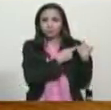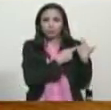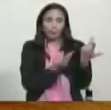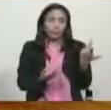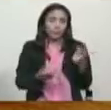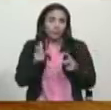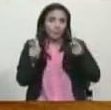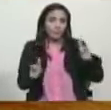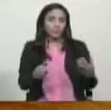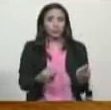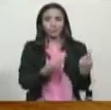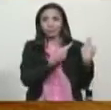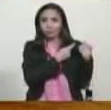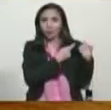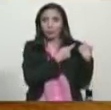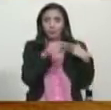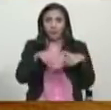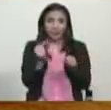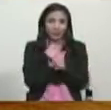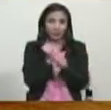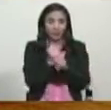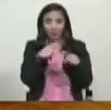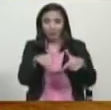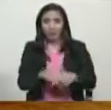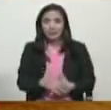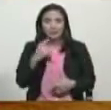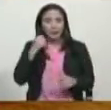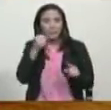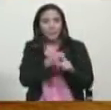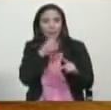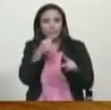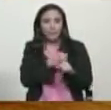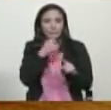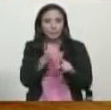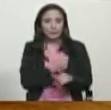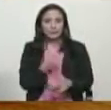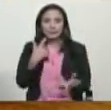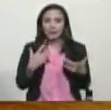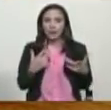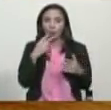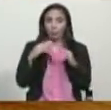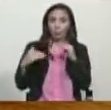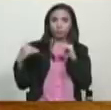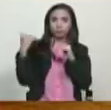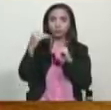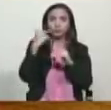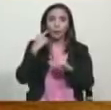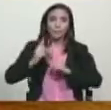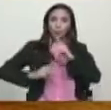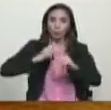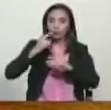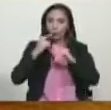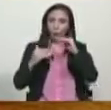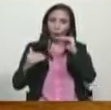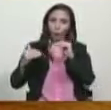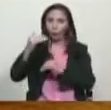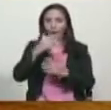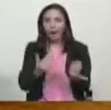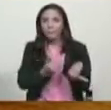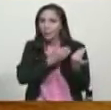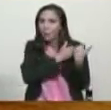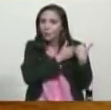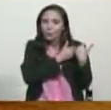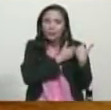personal de la granja. Es un trabajo que para lograr este nivel de producción se requiere un nivel de compromiso